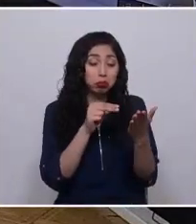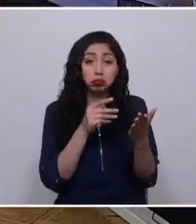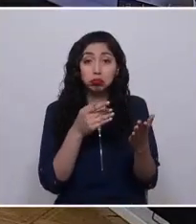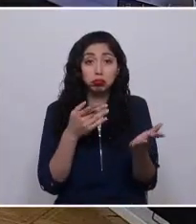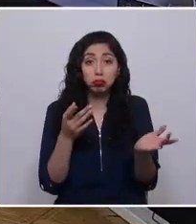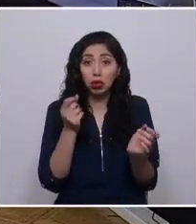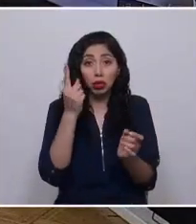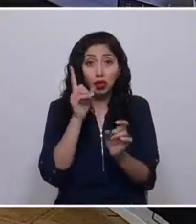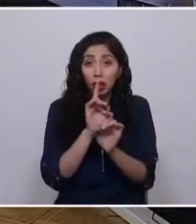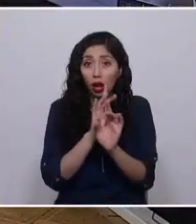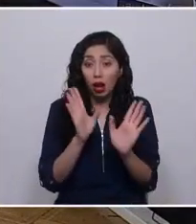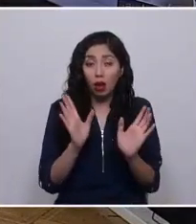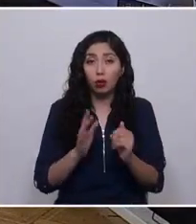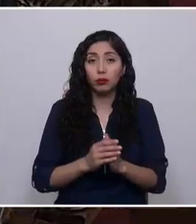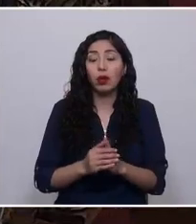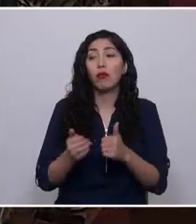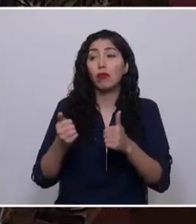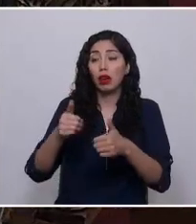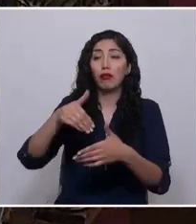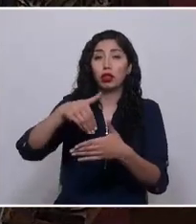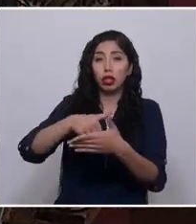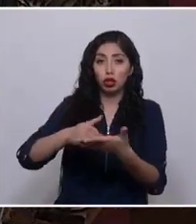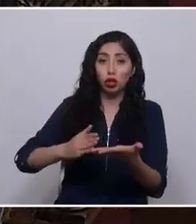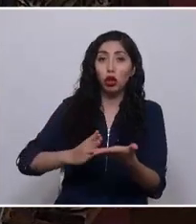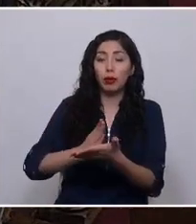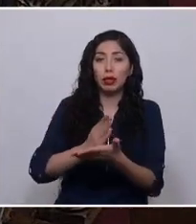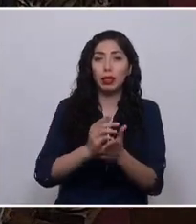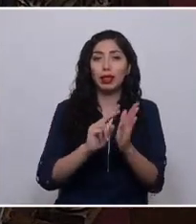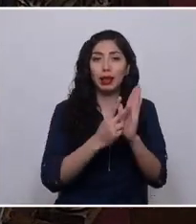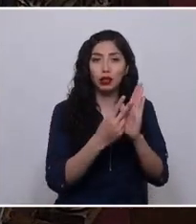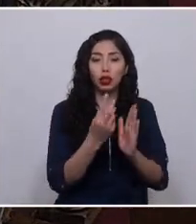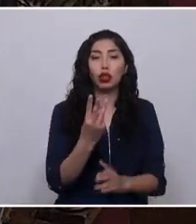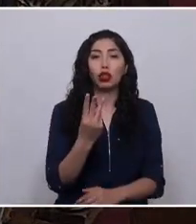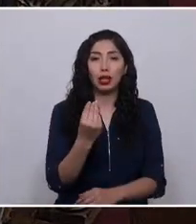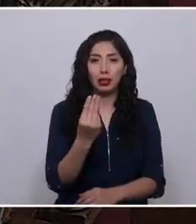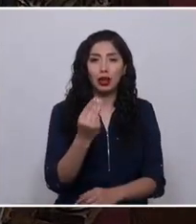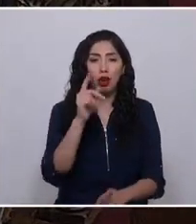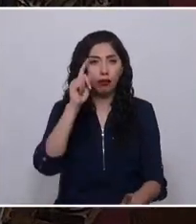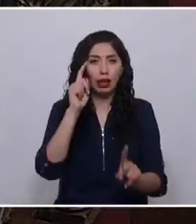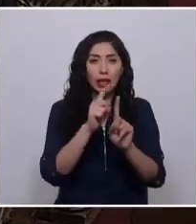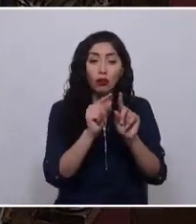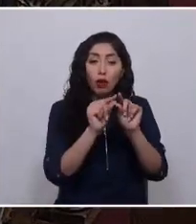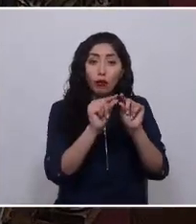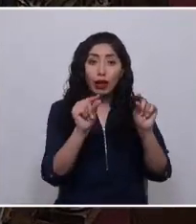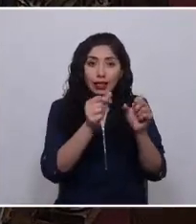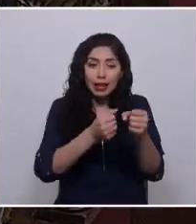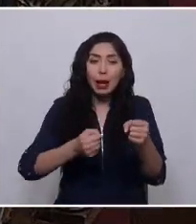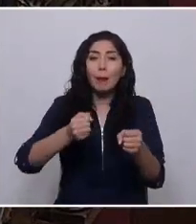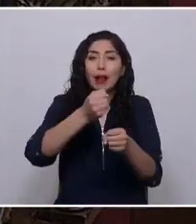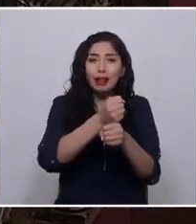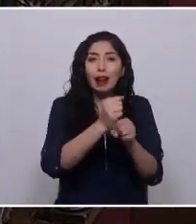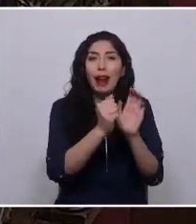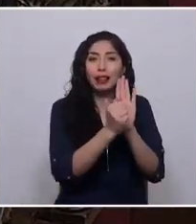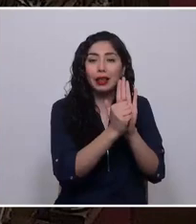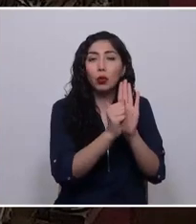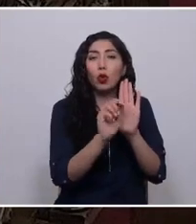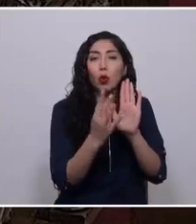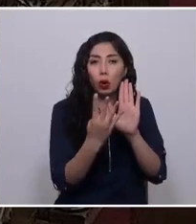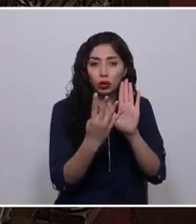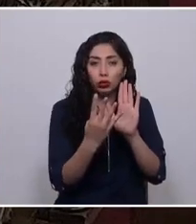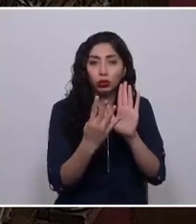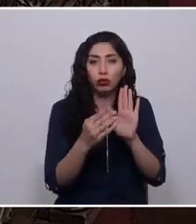Bien, en votación la indicación número 13 para reemplazar una frase en el artículo 4. En votación.